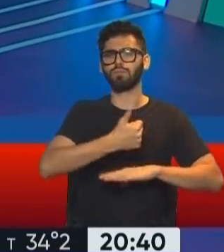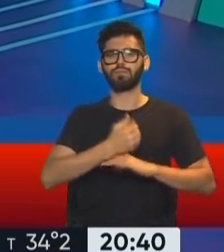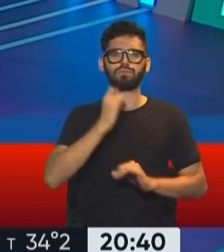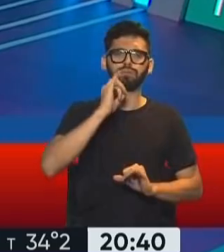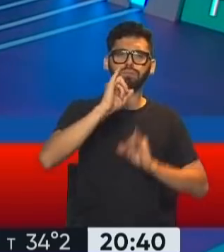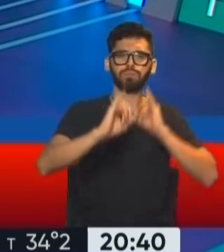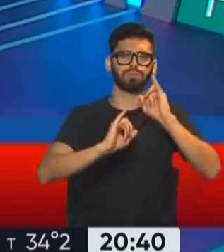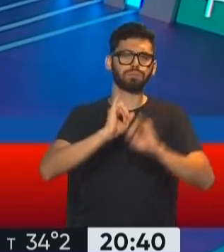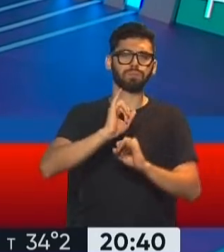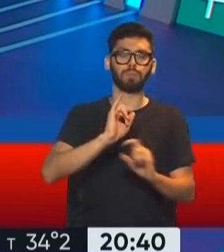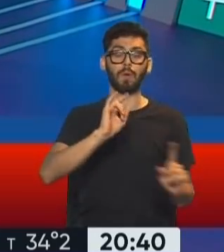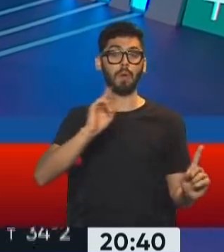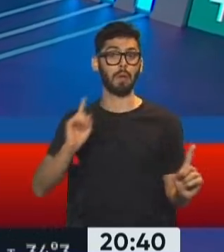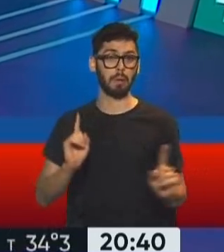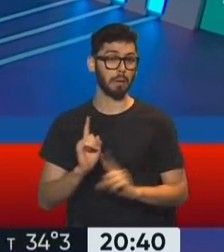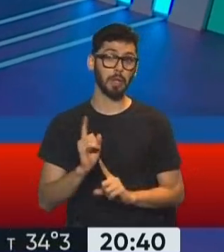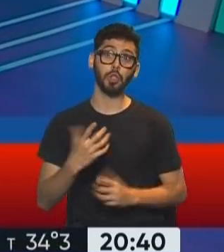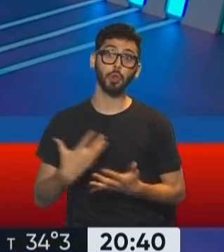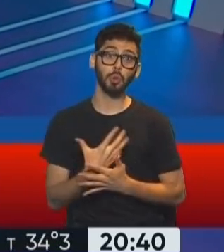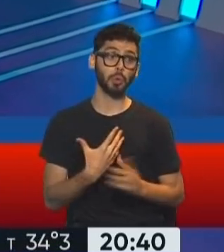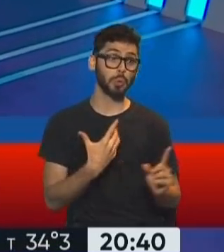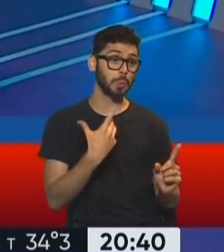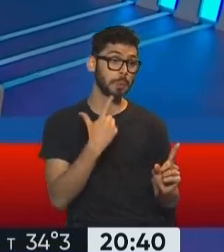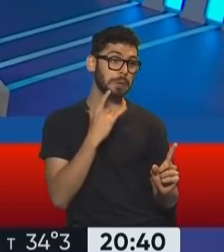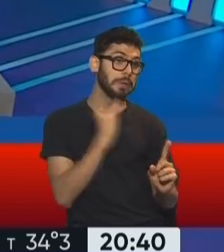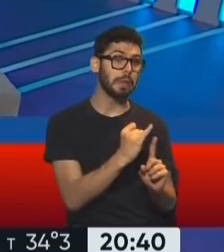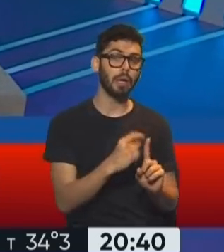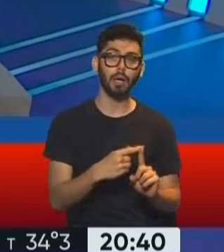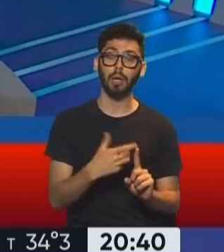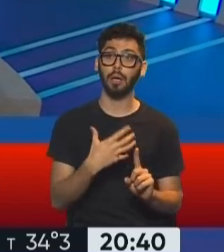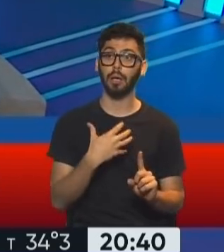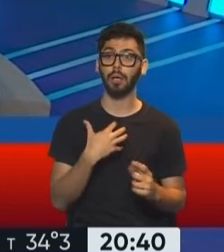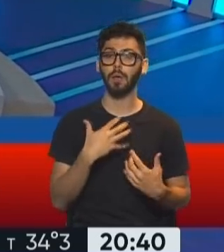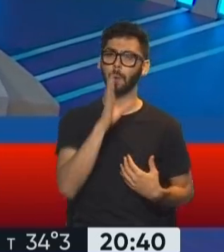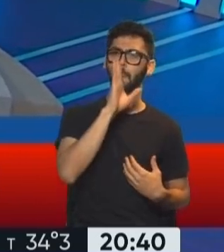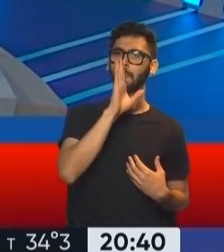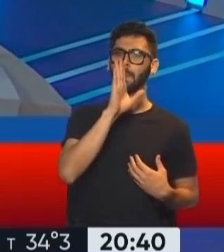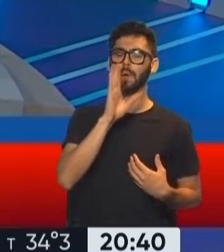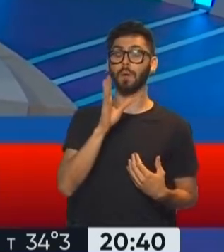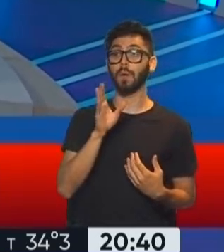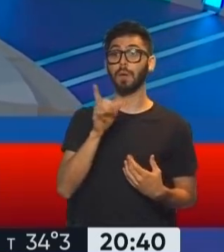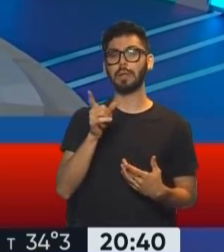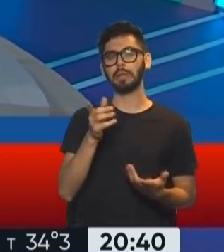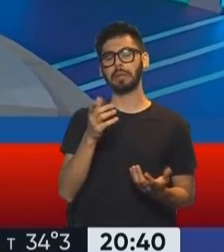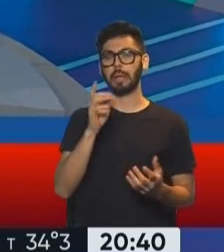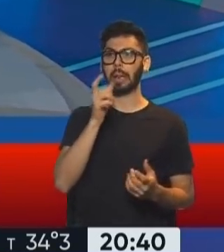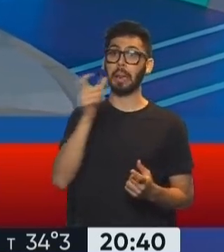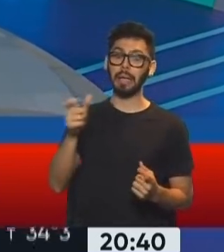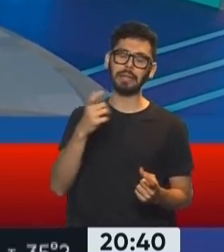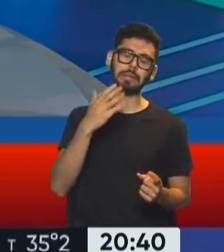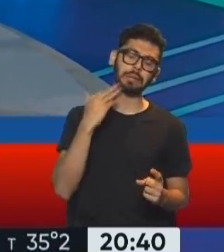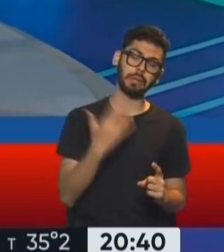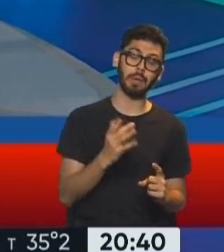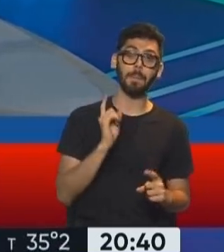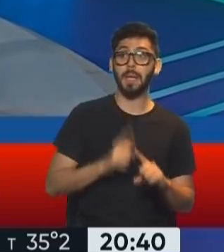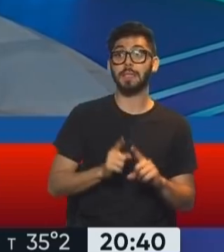para no alterarse frente a los reclamos de una víctima, me parece que fue de mal gusto lo que hizo. Pero la imagen y la sensación que me parece que queda para el que no